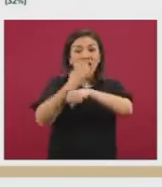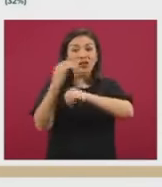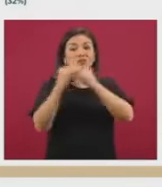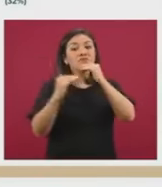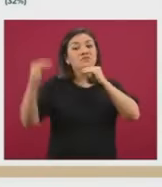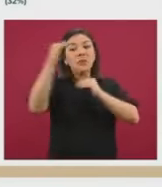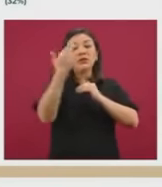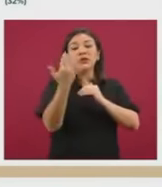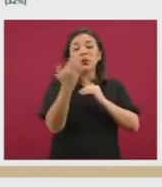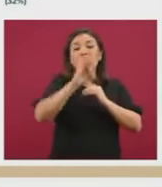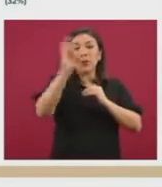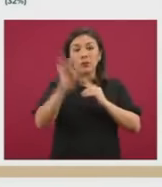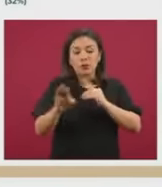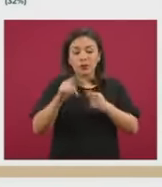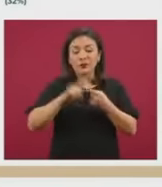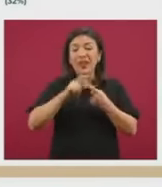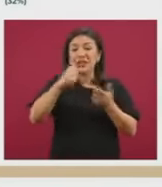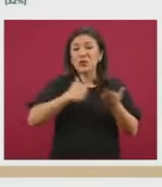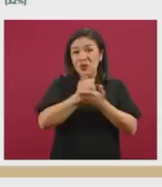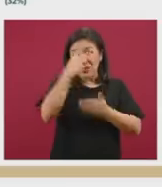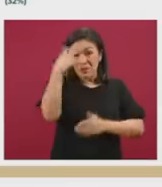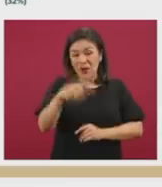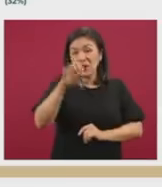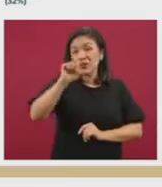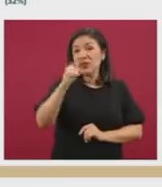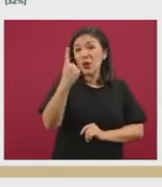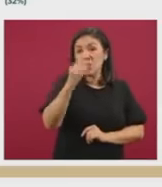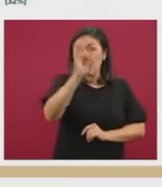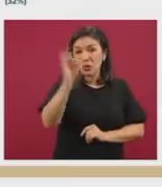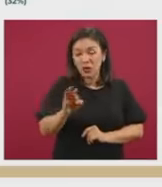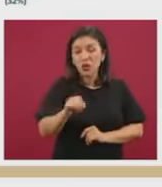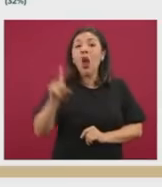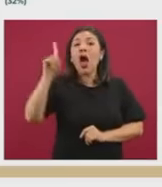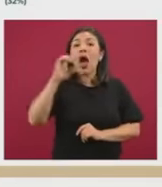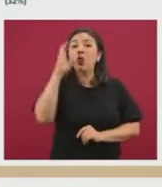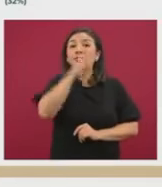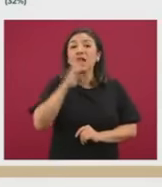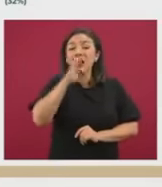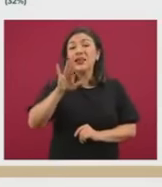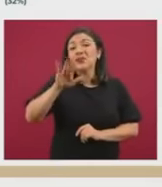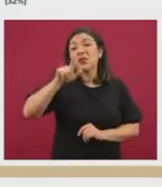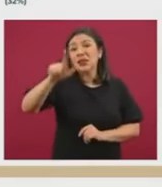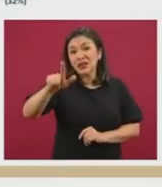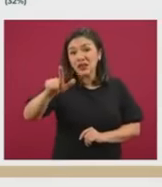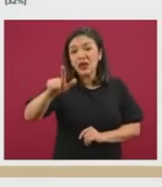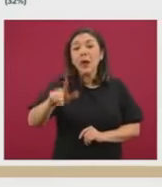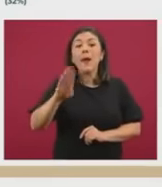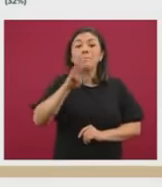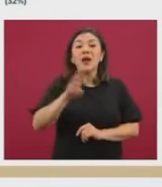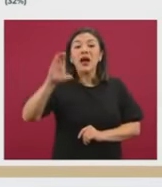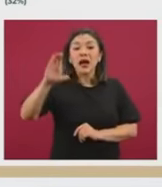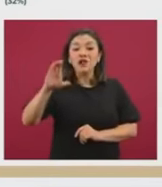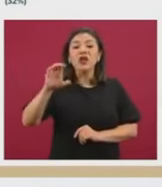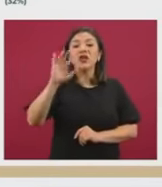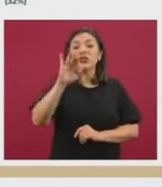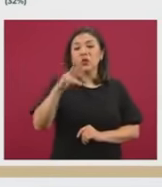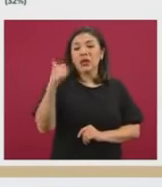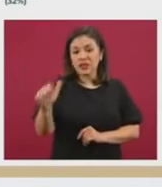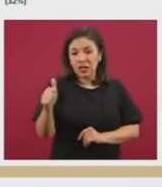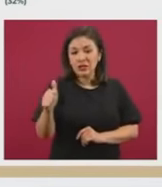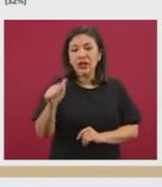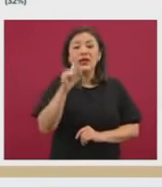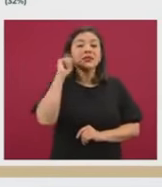arriba del 50%, la Ciudad de México con 61%, Aguascalientes con 57%, Baja California con